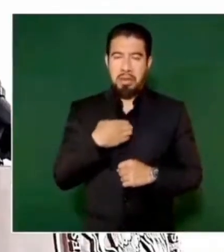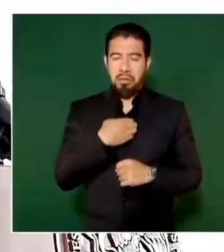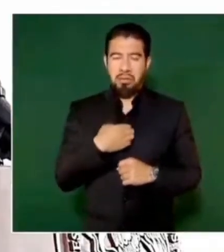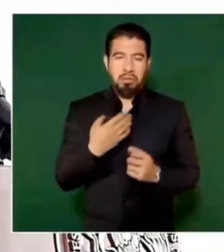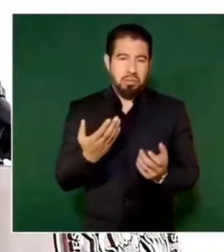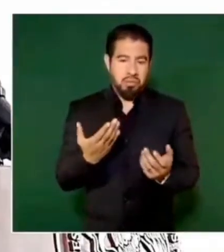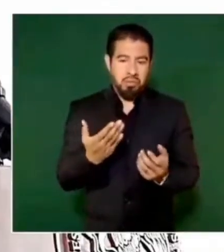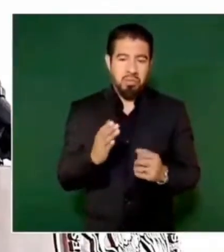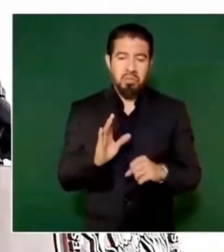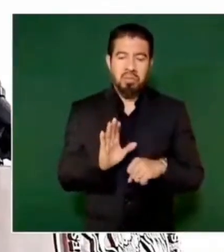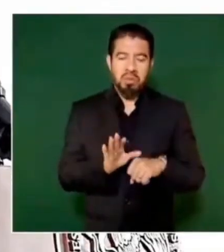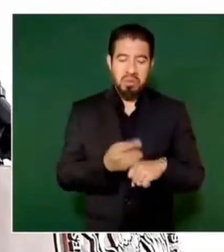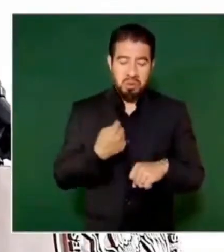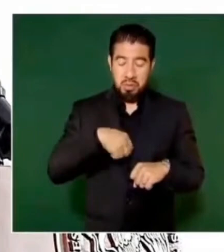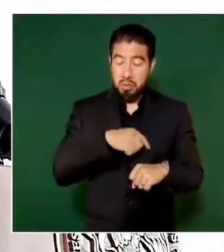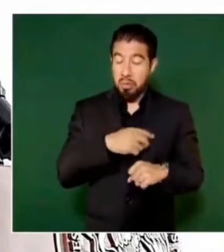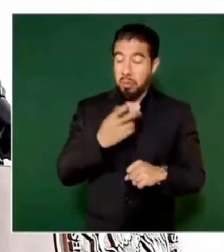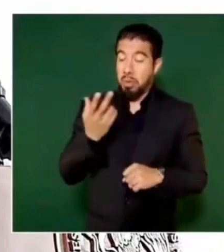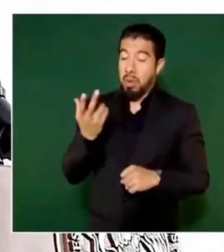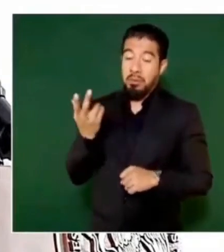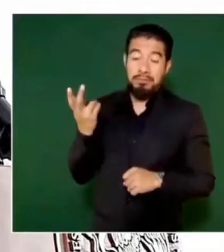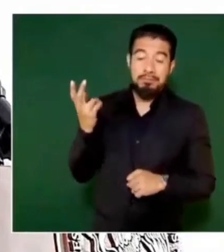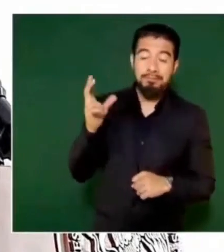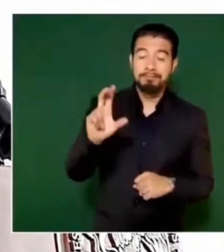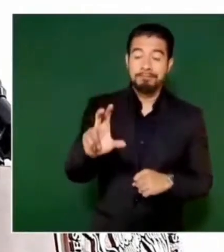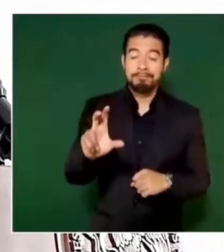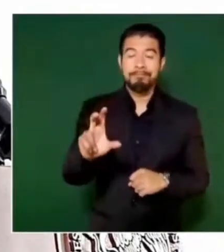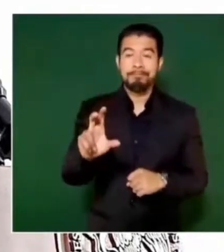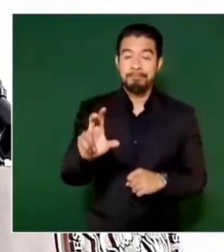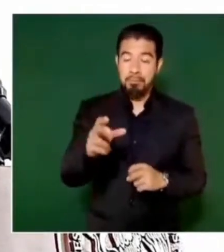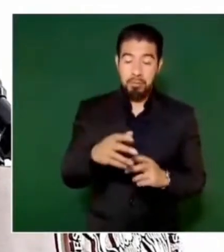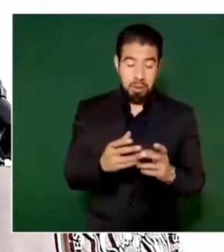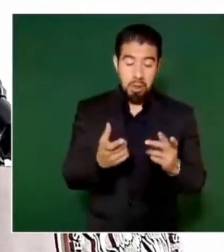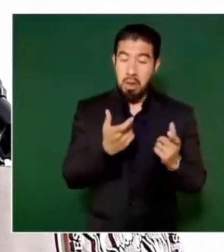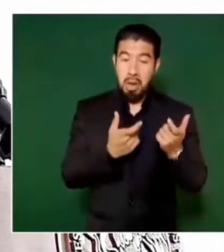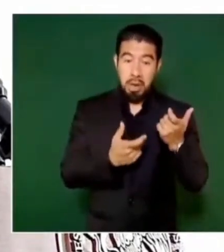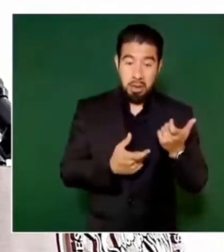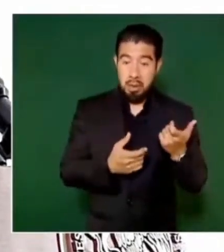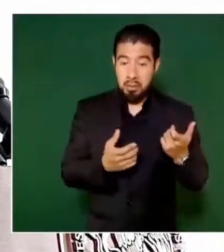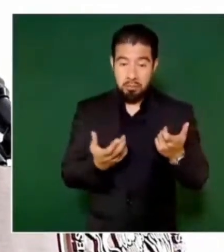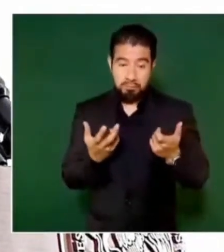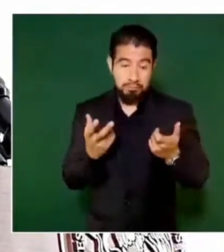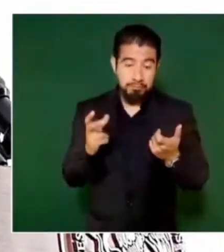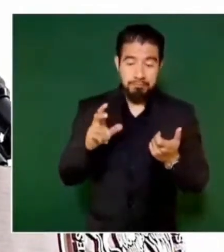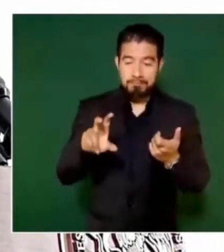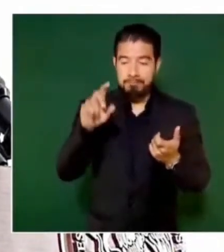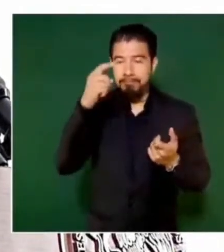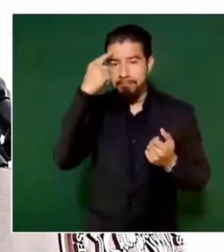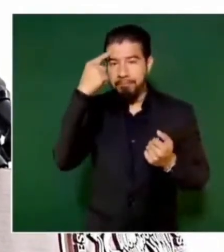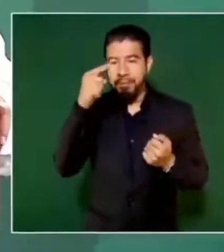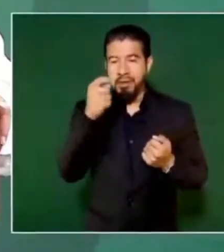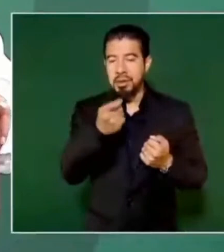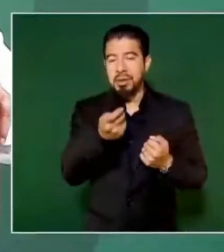lo que se ha invertido, porque no es un gasto en beneficio de los adultos mayores,